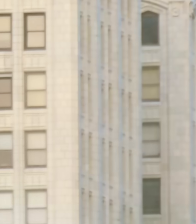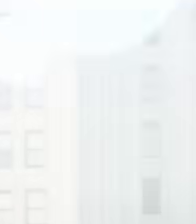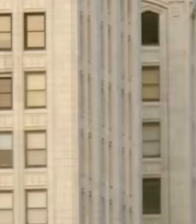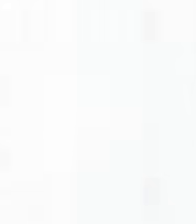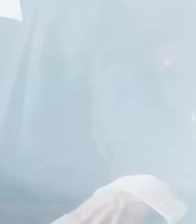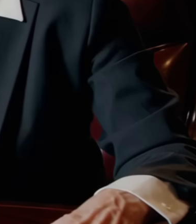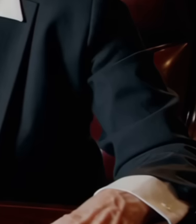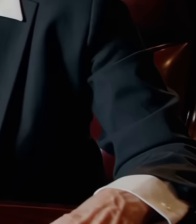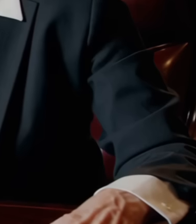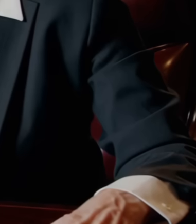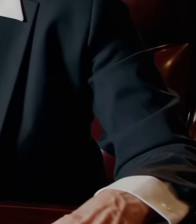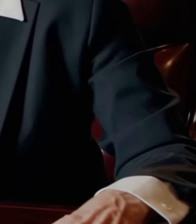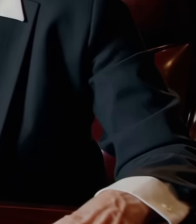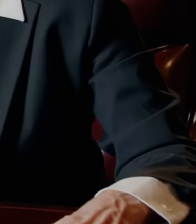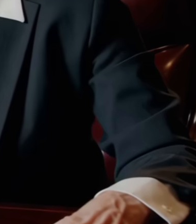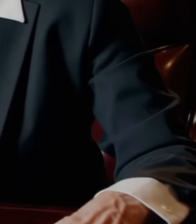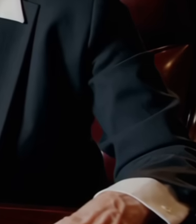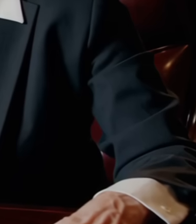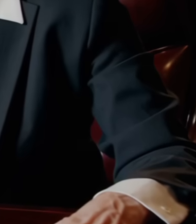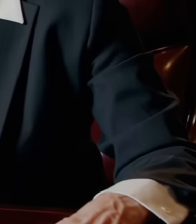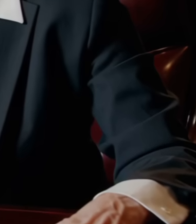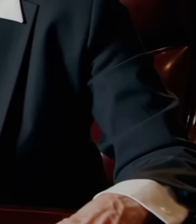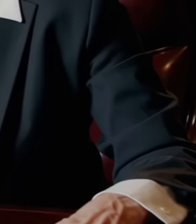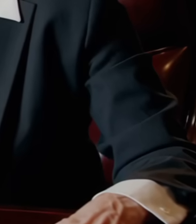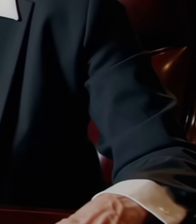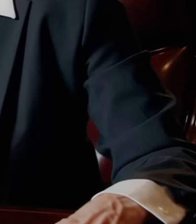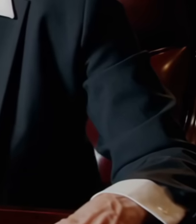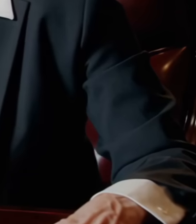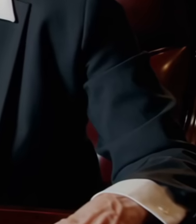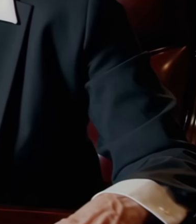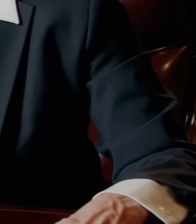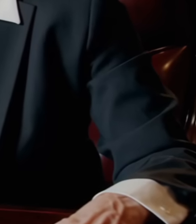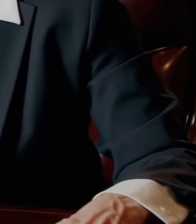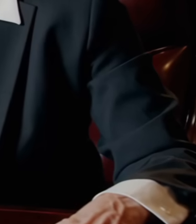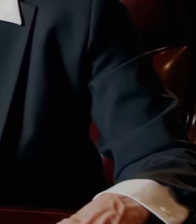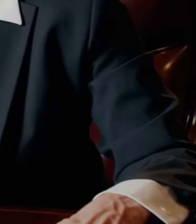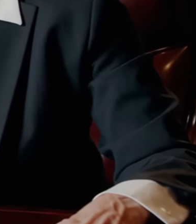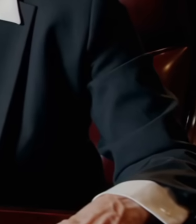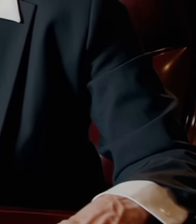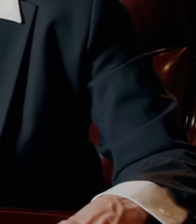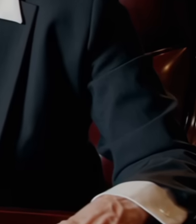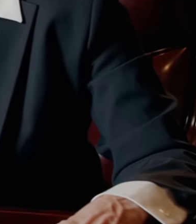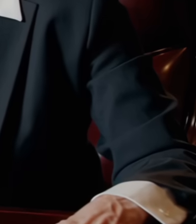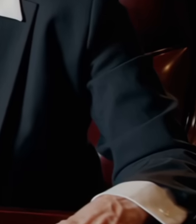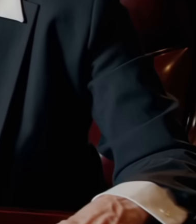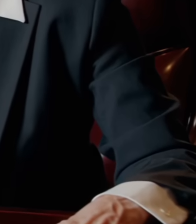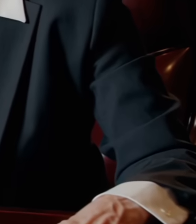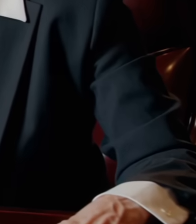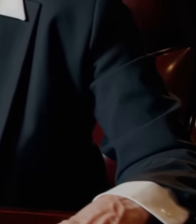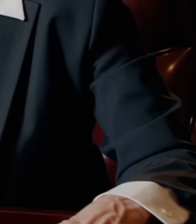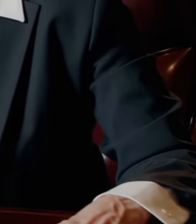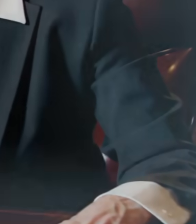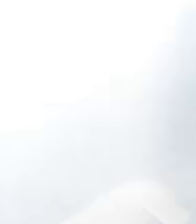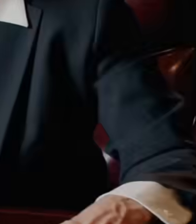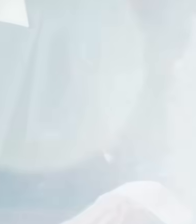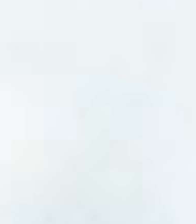del 11º Circuito Judicial del Condado de Miami, Florida, para la recuperación de los activos. De este modo,